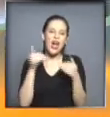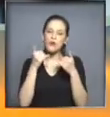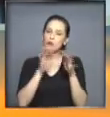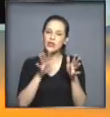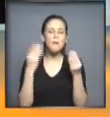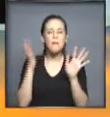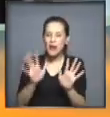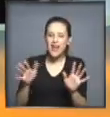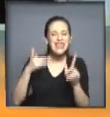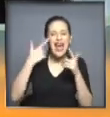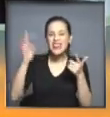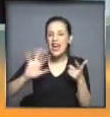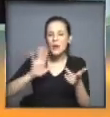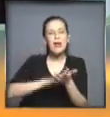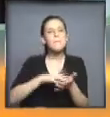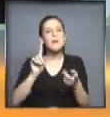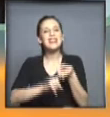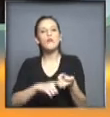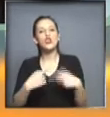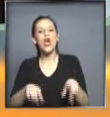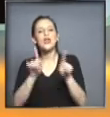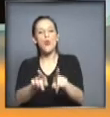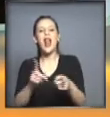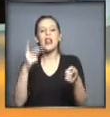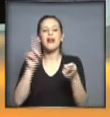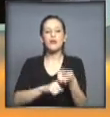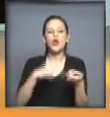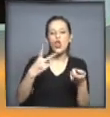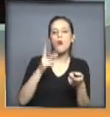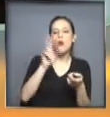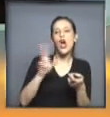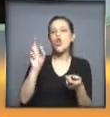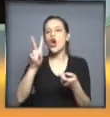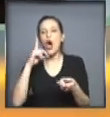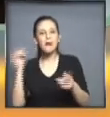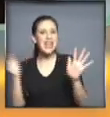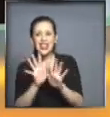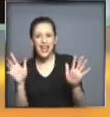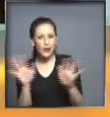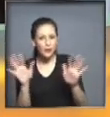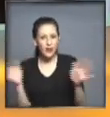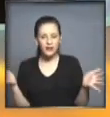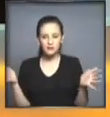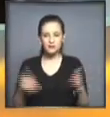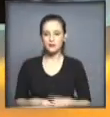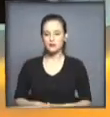Pero la edad, o sea, que no tiene, no tiene nada que ver con la, con el matrimonio igualitario.